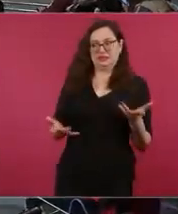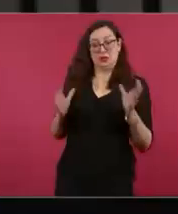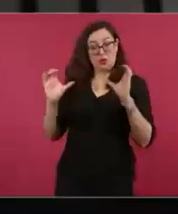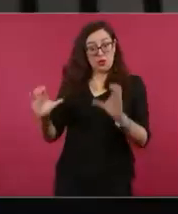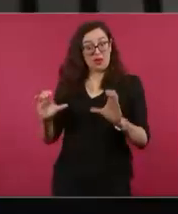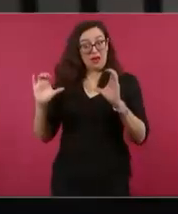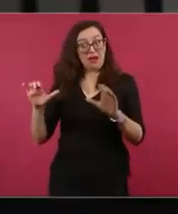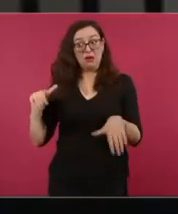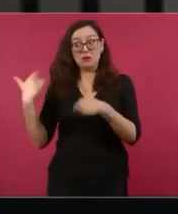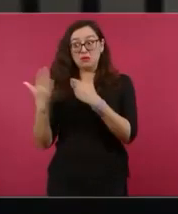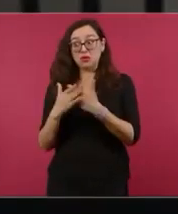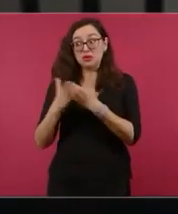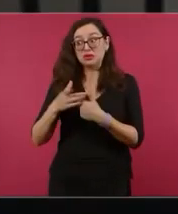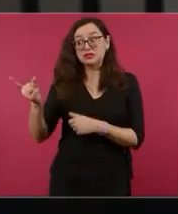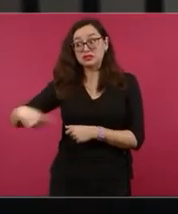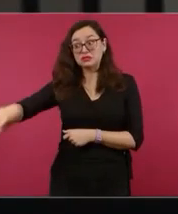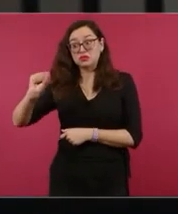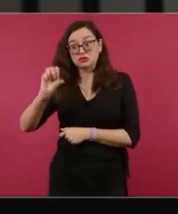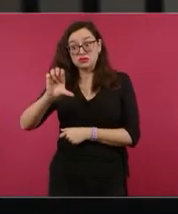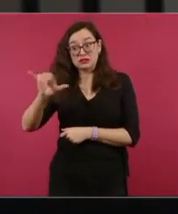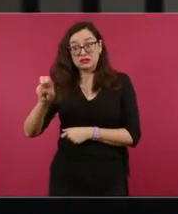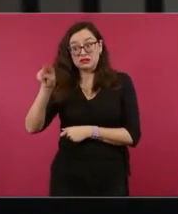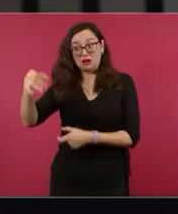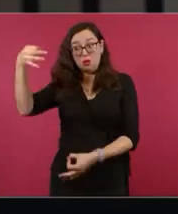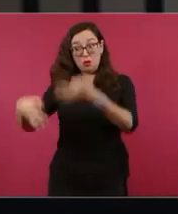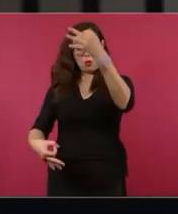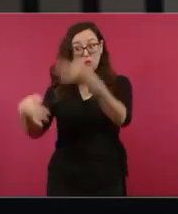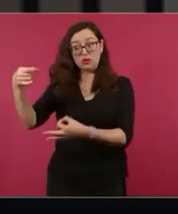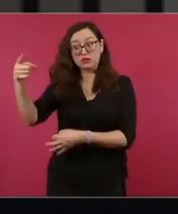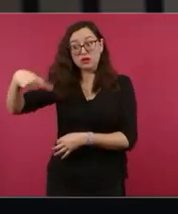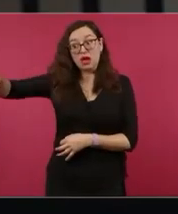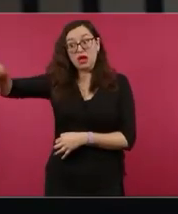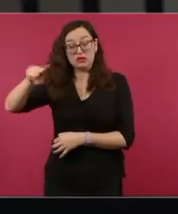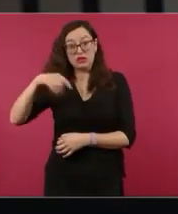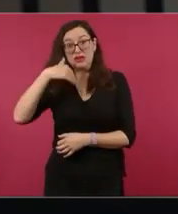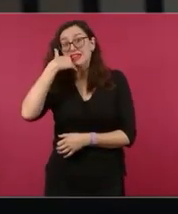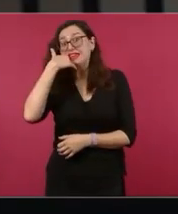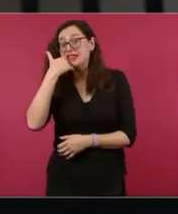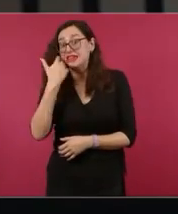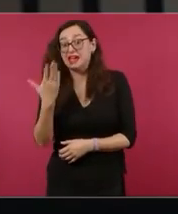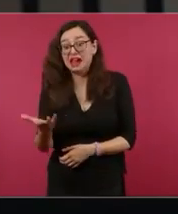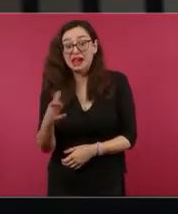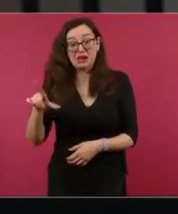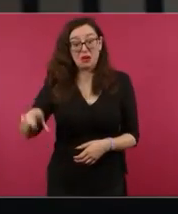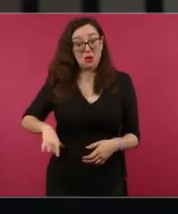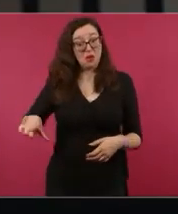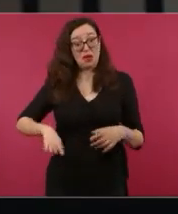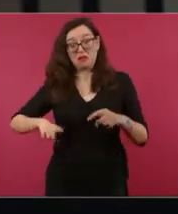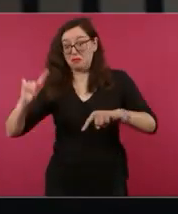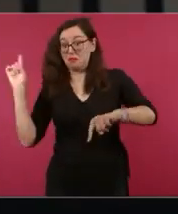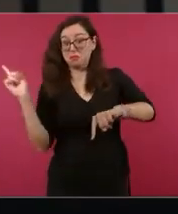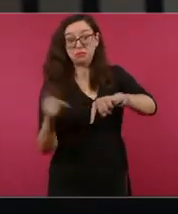México con este tipo de poder judicial que tenemos y sobre todo con el papel que ha